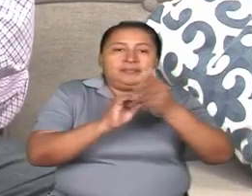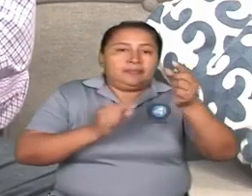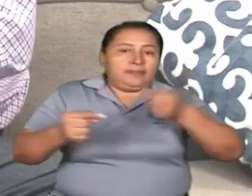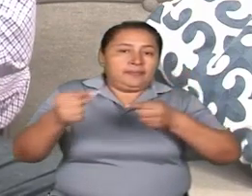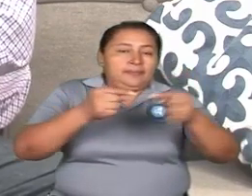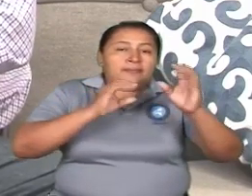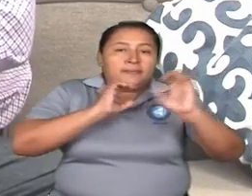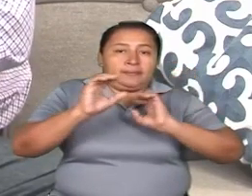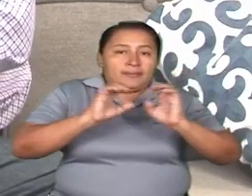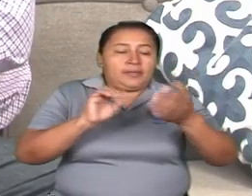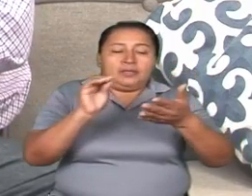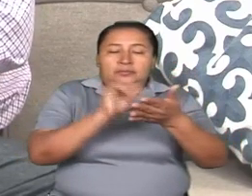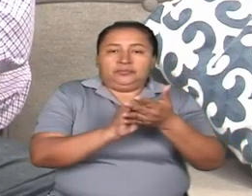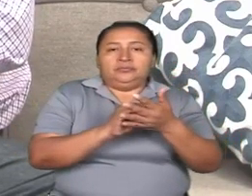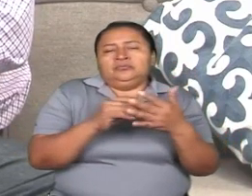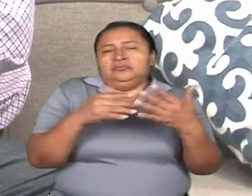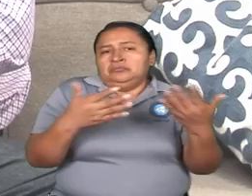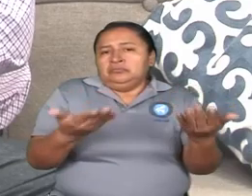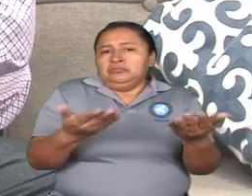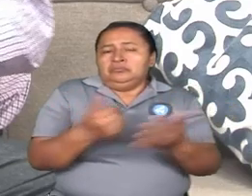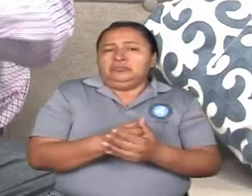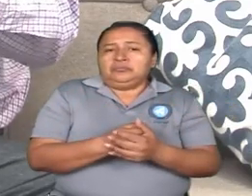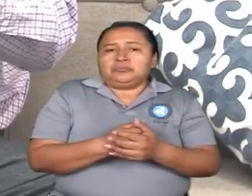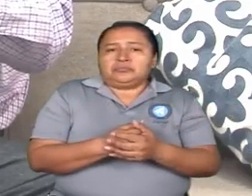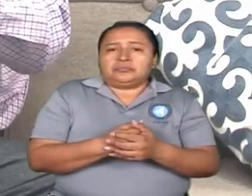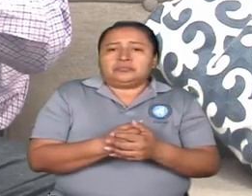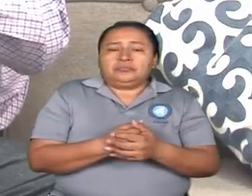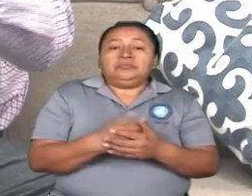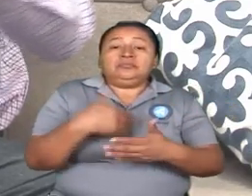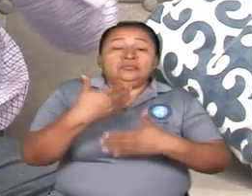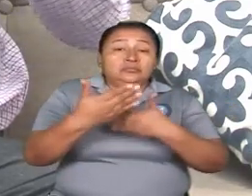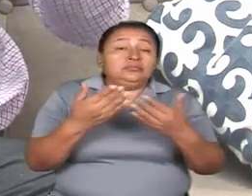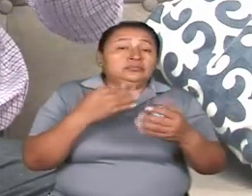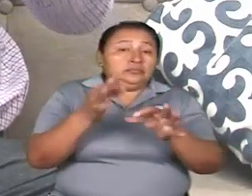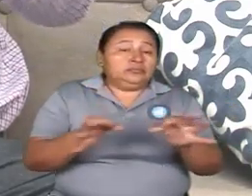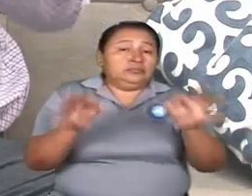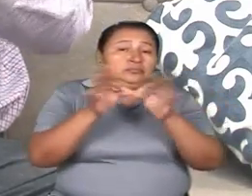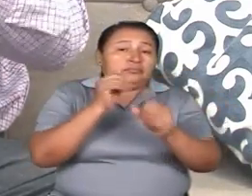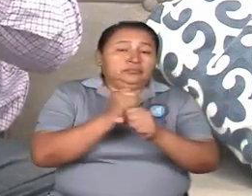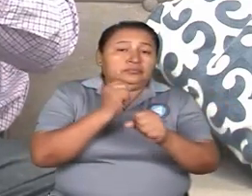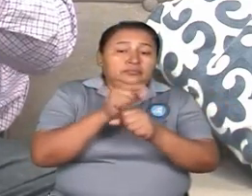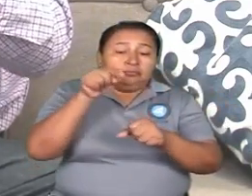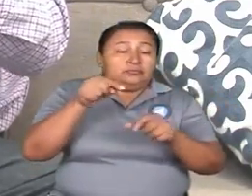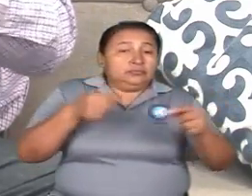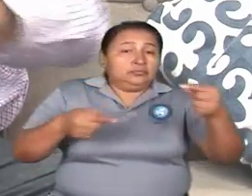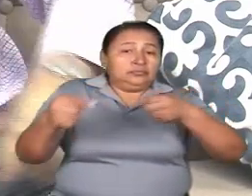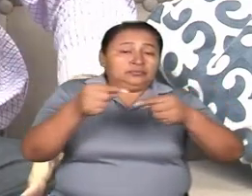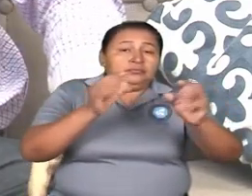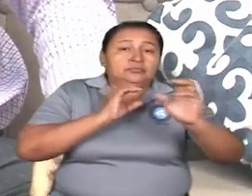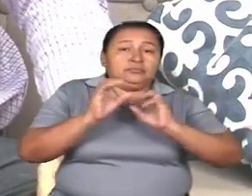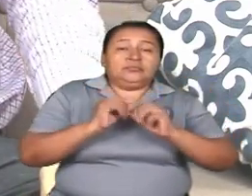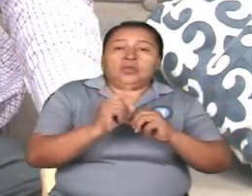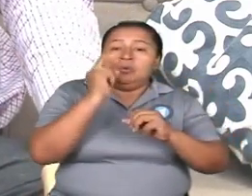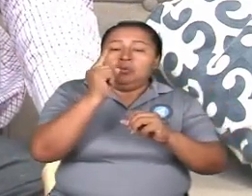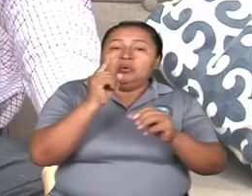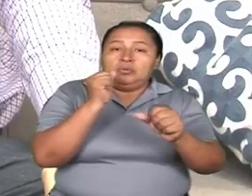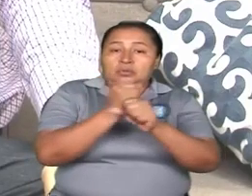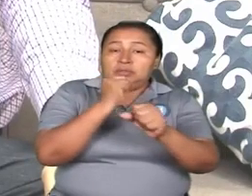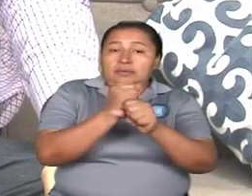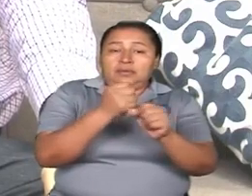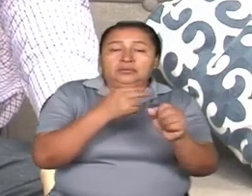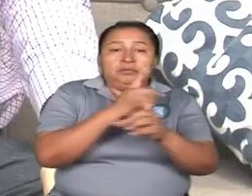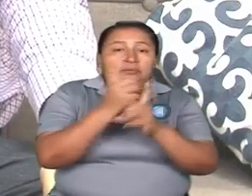comunicación. Entonces, y como parte de esa estrategia de comunicación, uno de los productos que